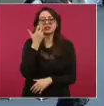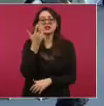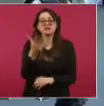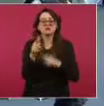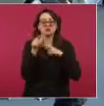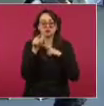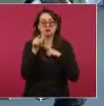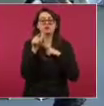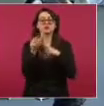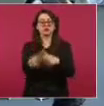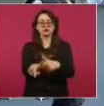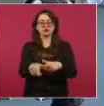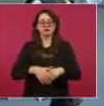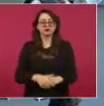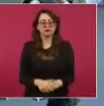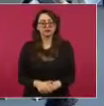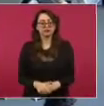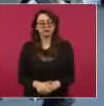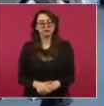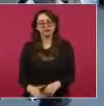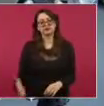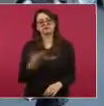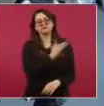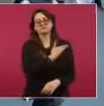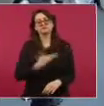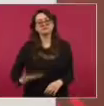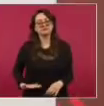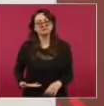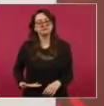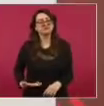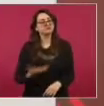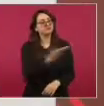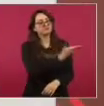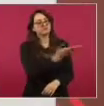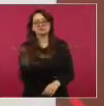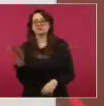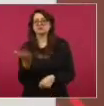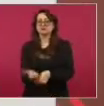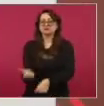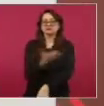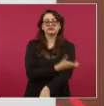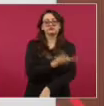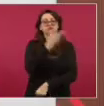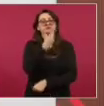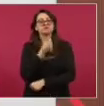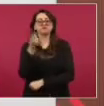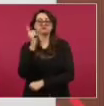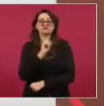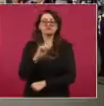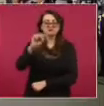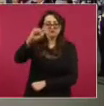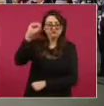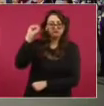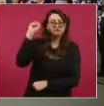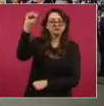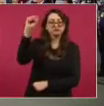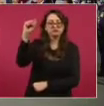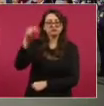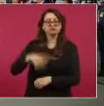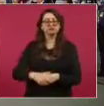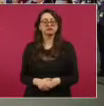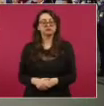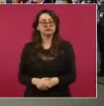ella. Señor presidente, compañeras y compañeros sindicalistas, al agradecer por